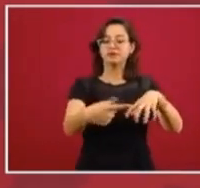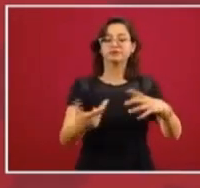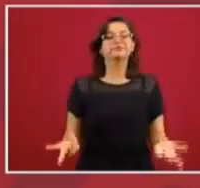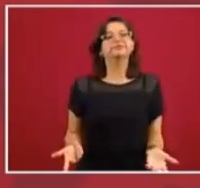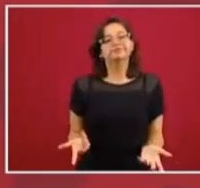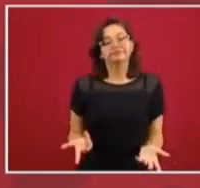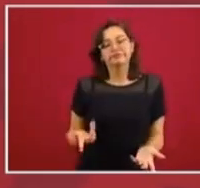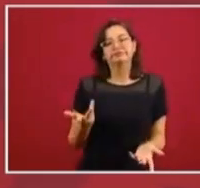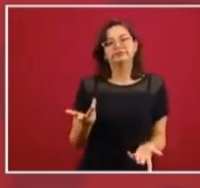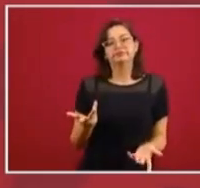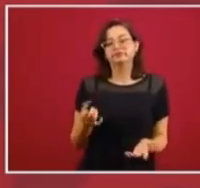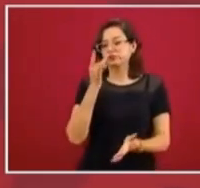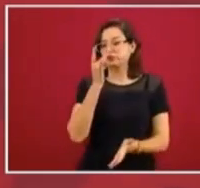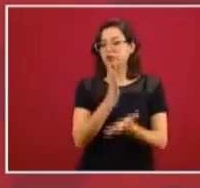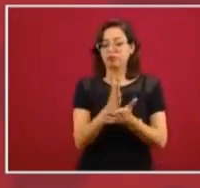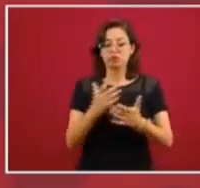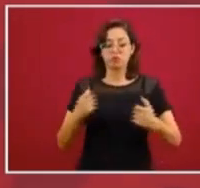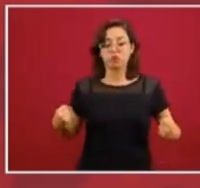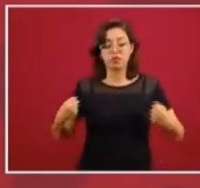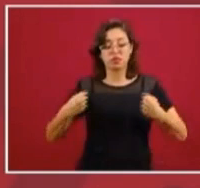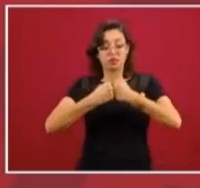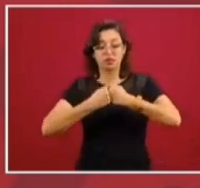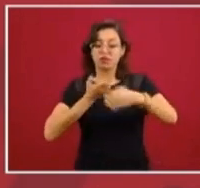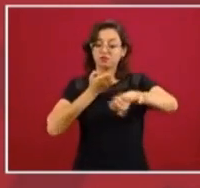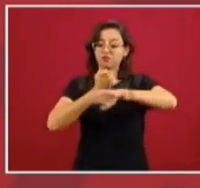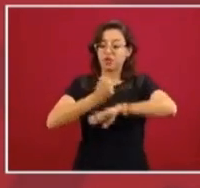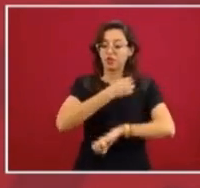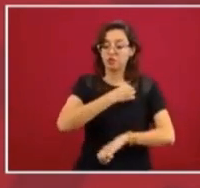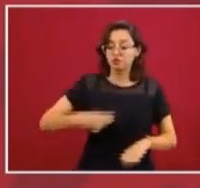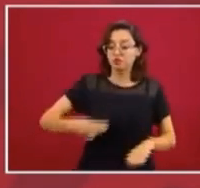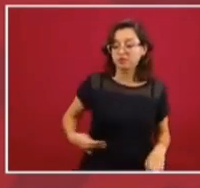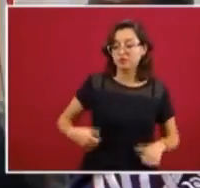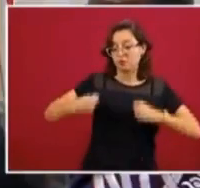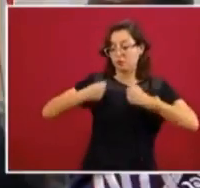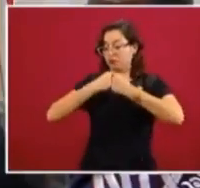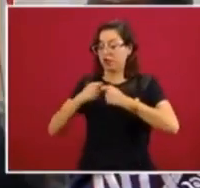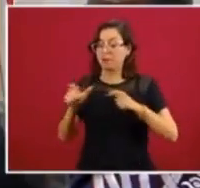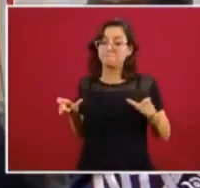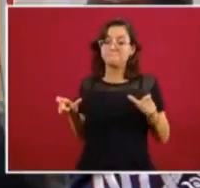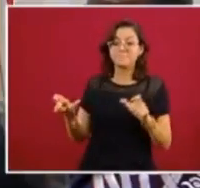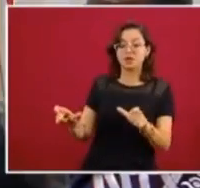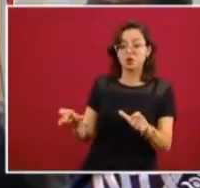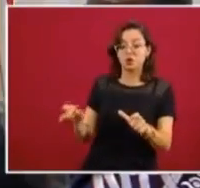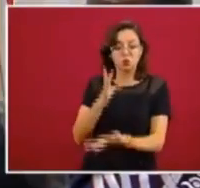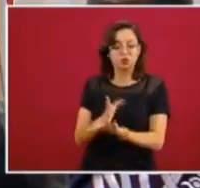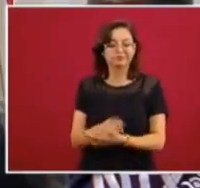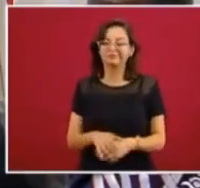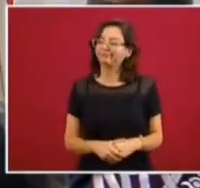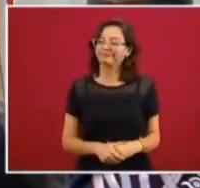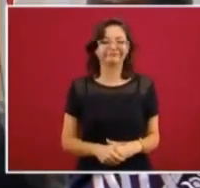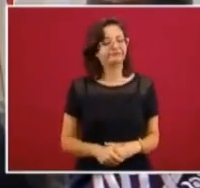no está solamente en las fronteras administrativas de los municipios o de los estados incluso, tiene que ver con